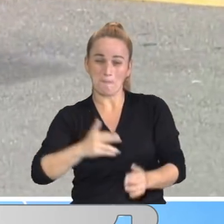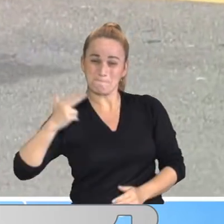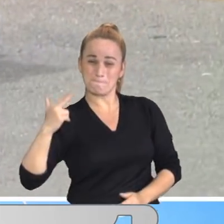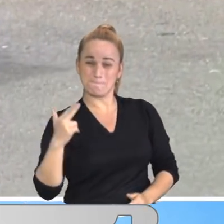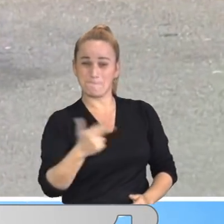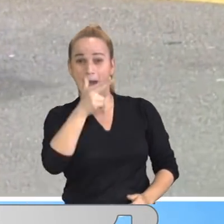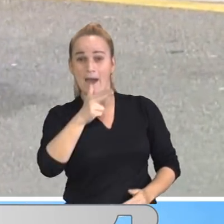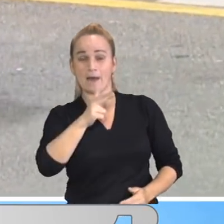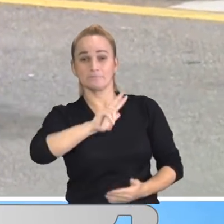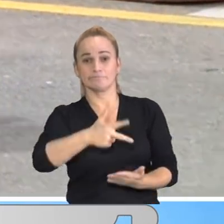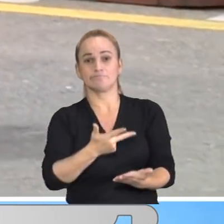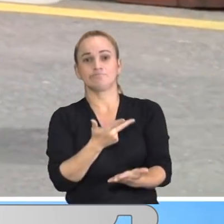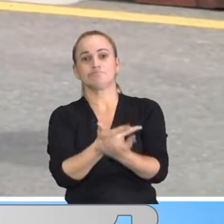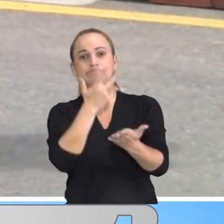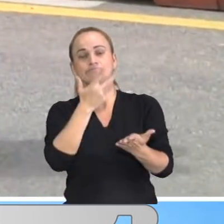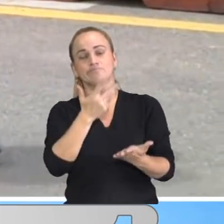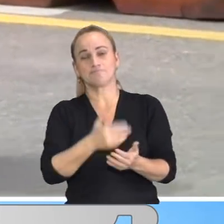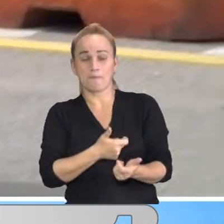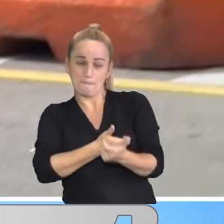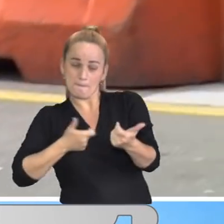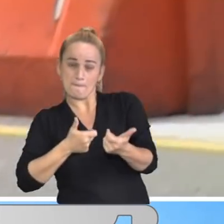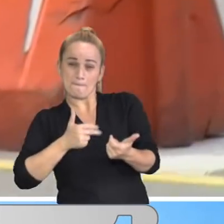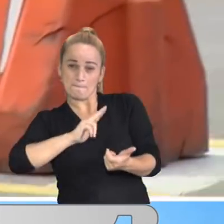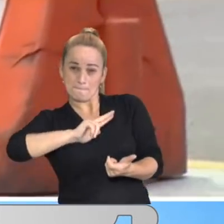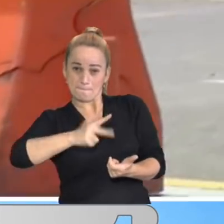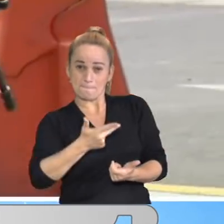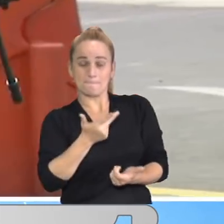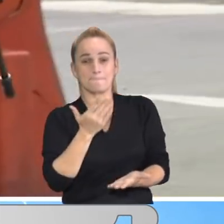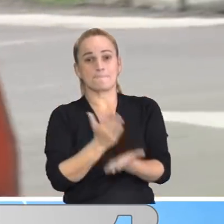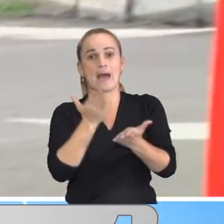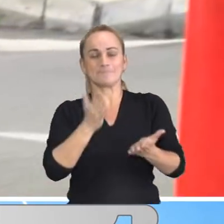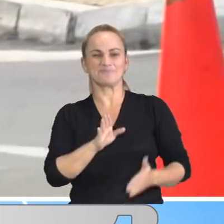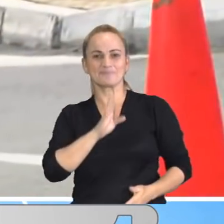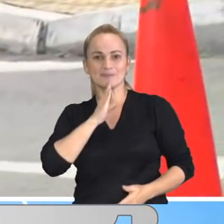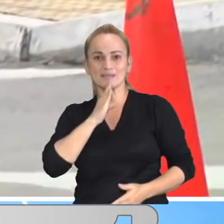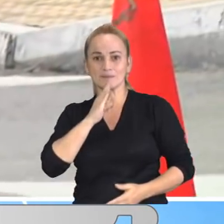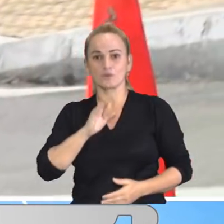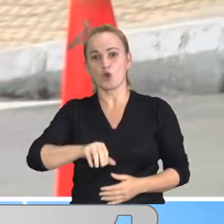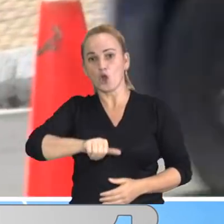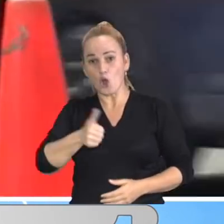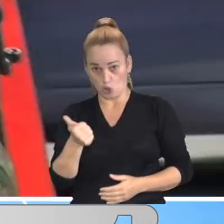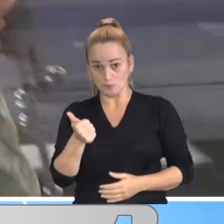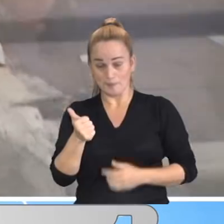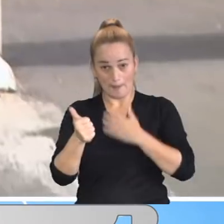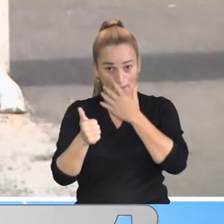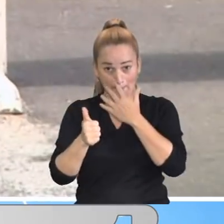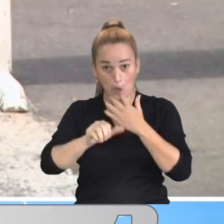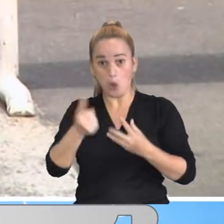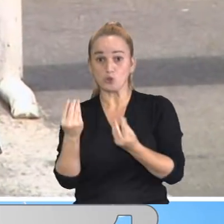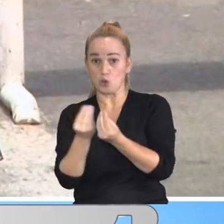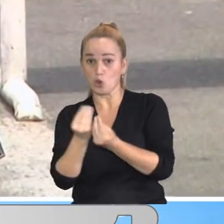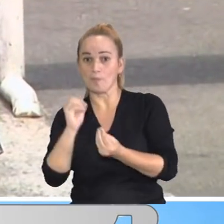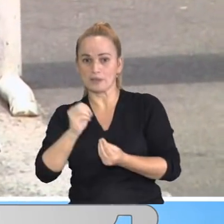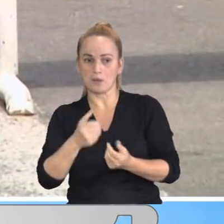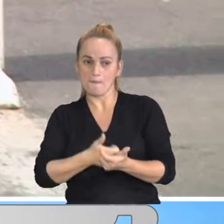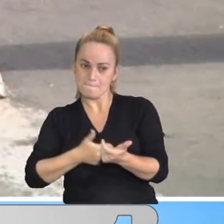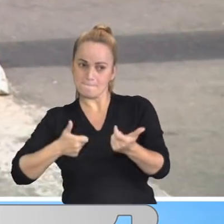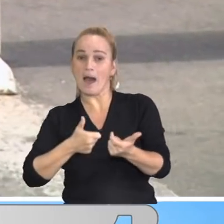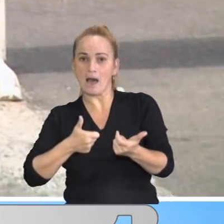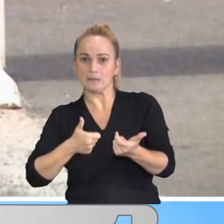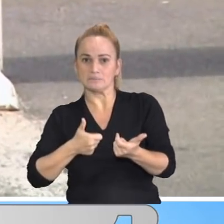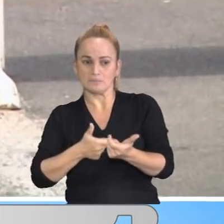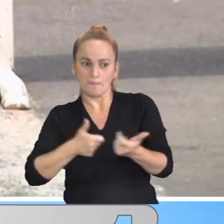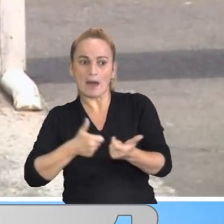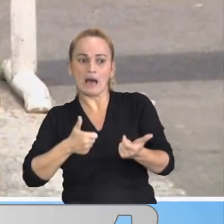disparo, exactamente una bala de fusil que al parecer fue ocasionada por el arma de dotación que tenía uno de sus compañeros y que se habría